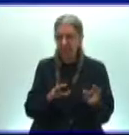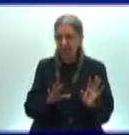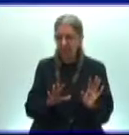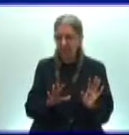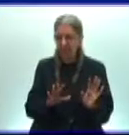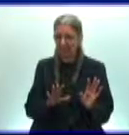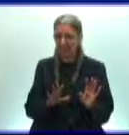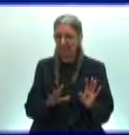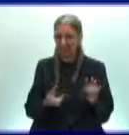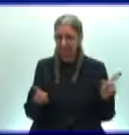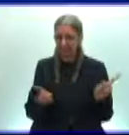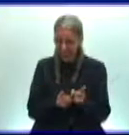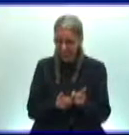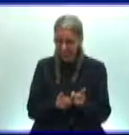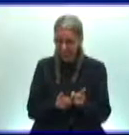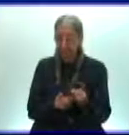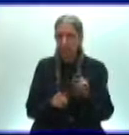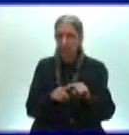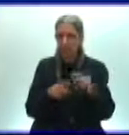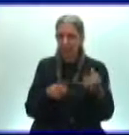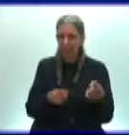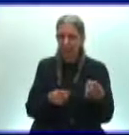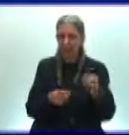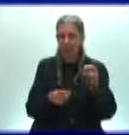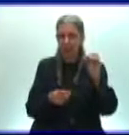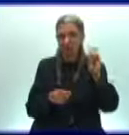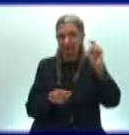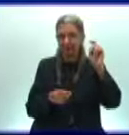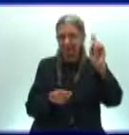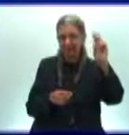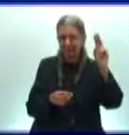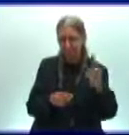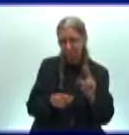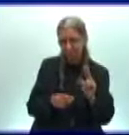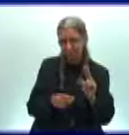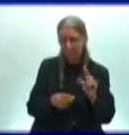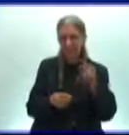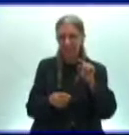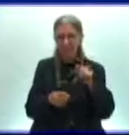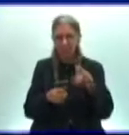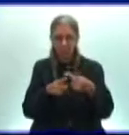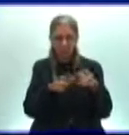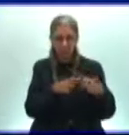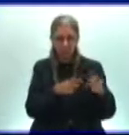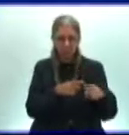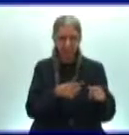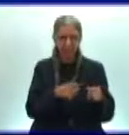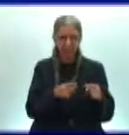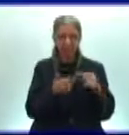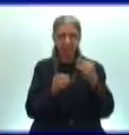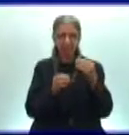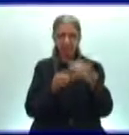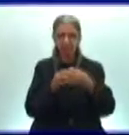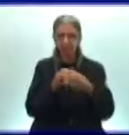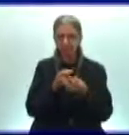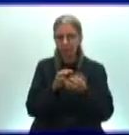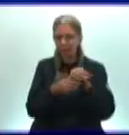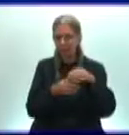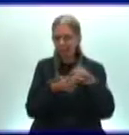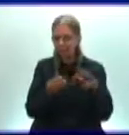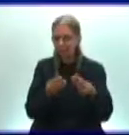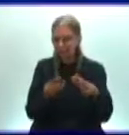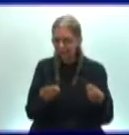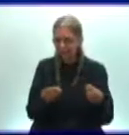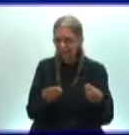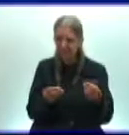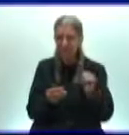Entonces, resumiendo, ¿por qué el dioxígeno y el resto de las sustancias moleculares que nosotros estudiamos presentan relativamente bajos valores